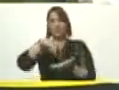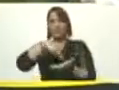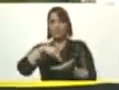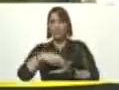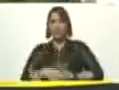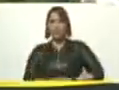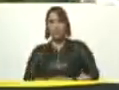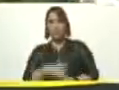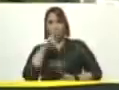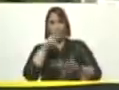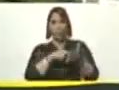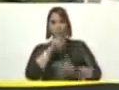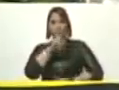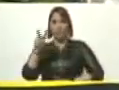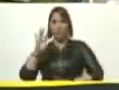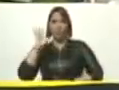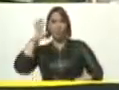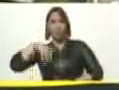2022